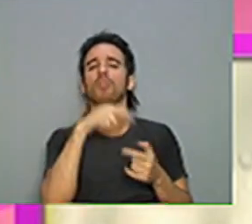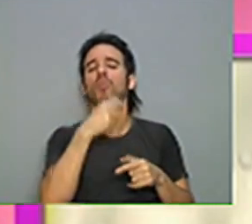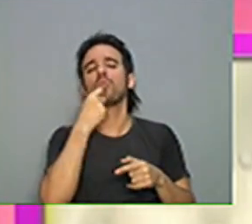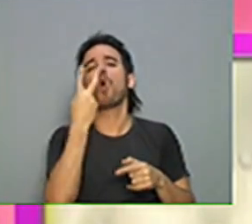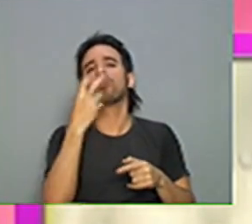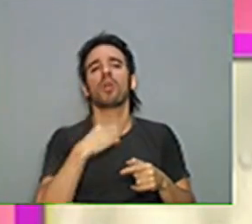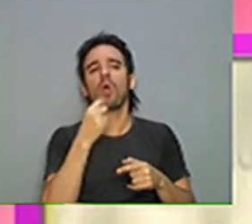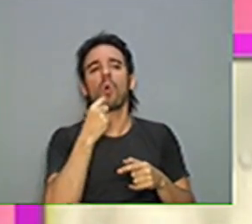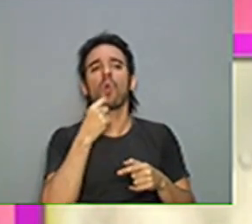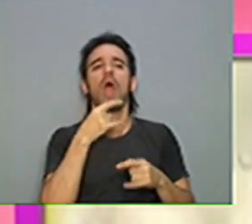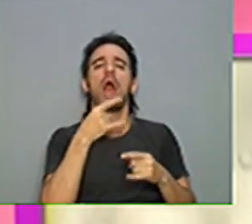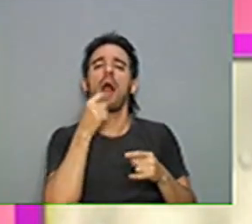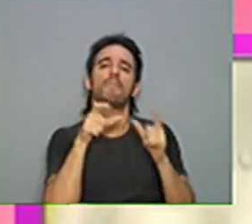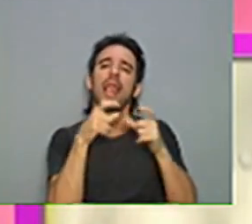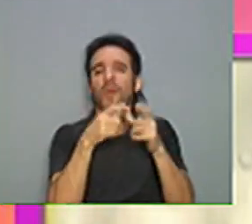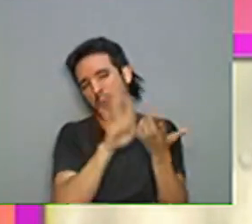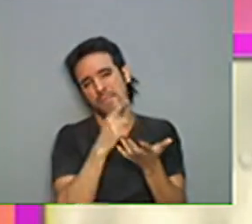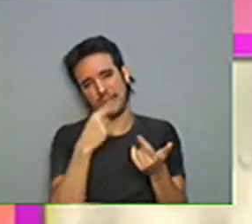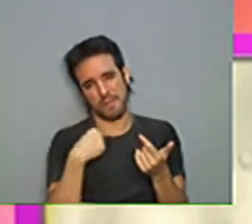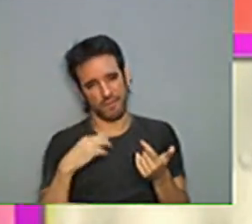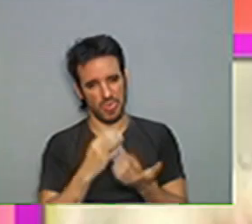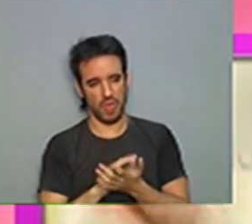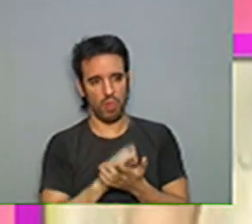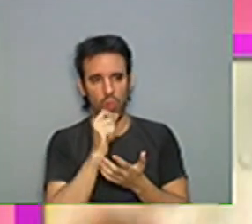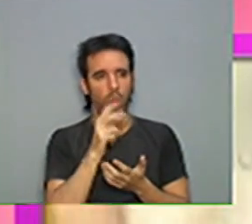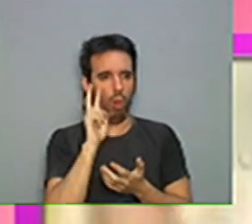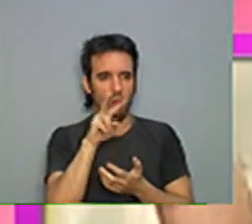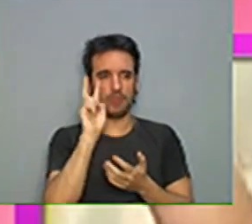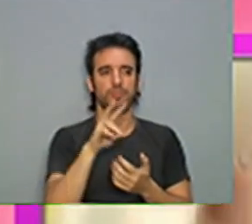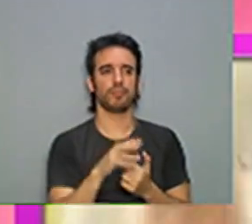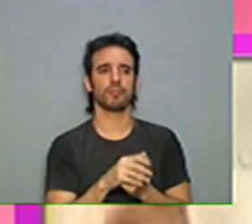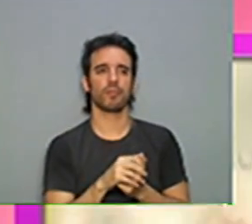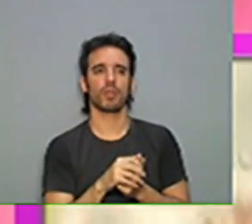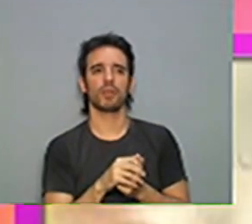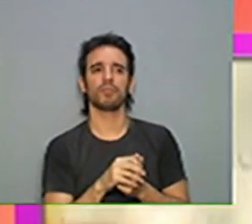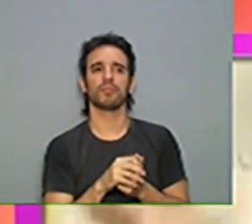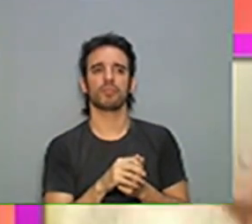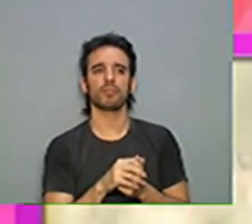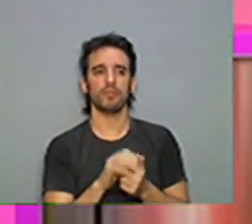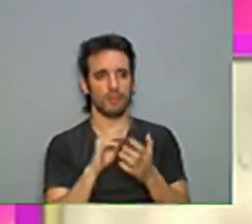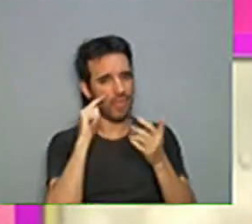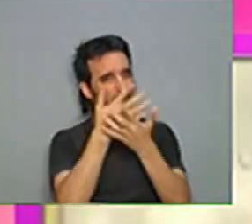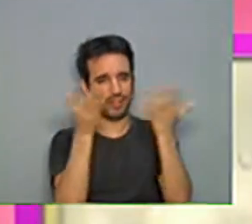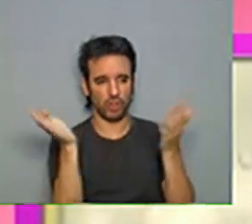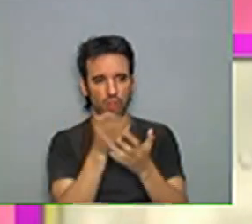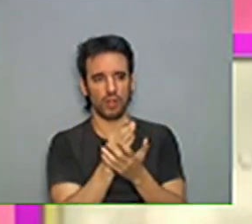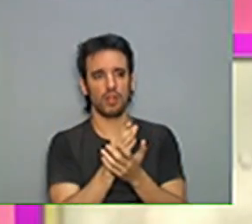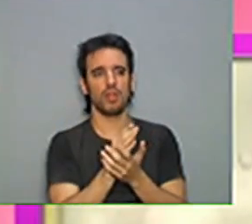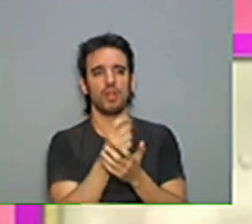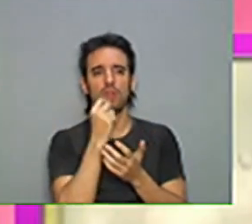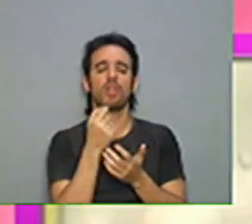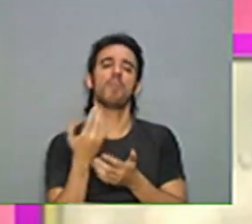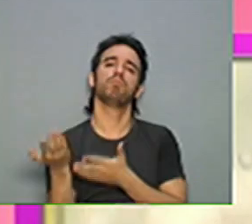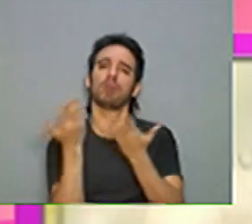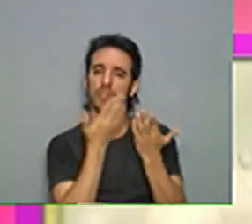suspenso, posta. Y ustedes lo vieron, ahí. Hablando de raro. Adelante de todos. Le presenté a mi